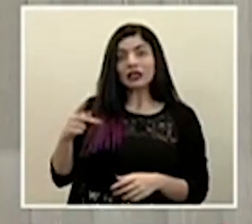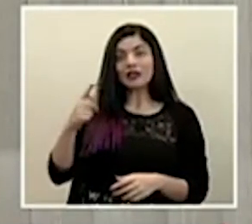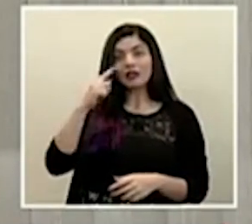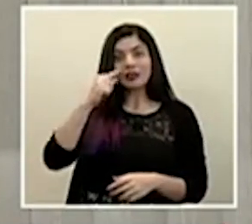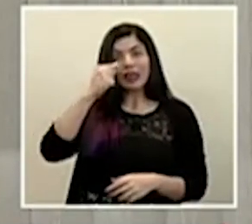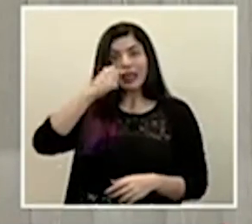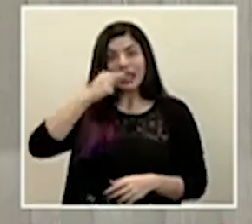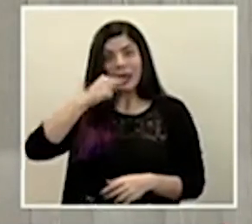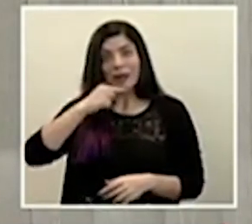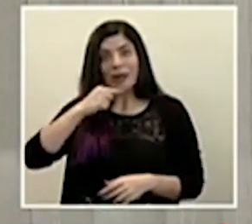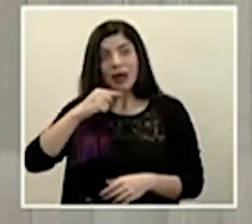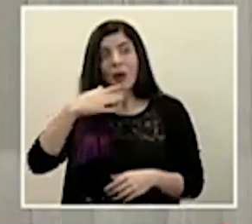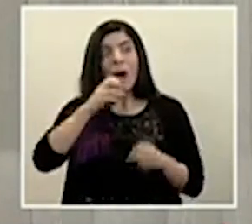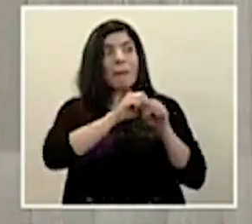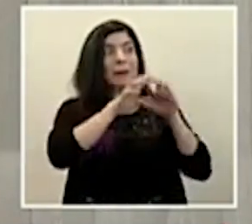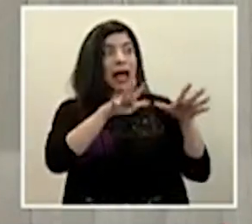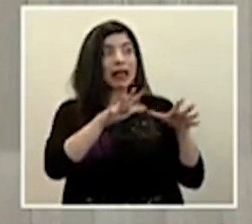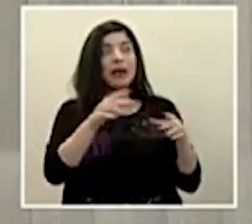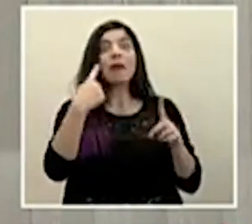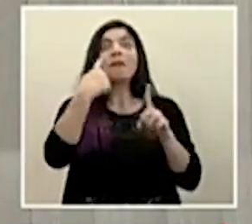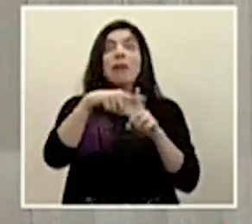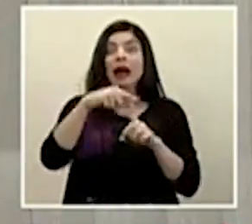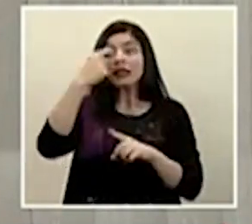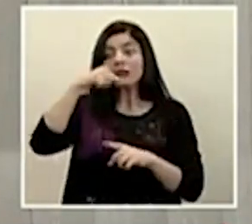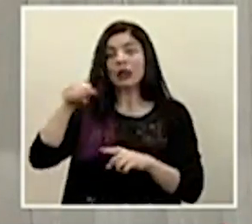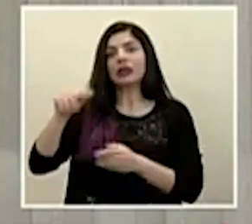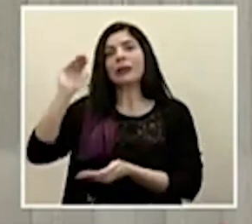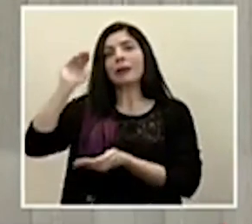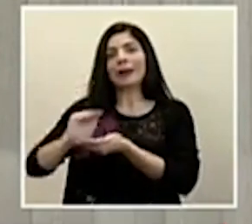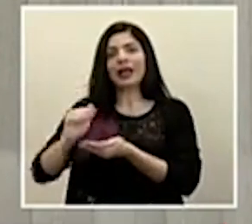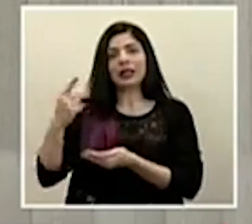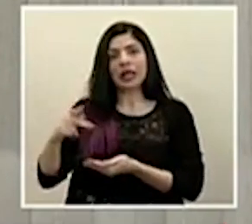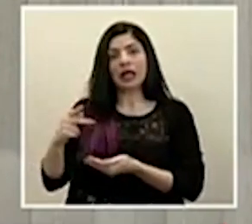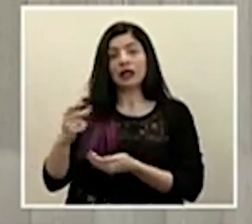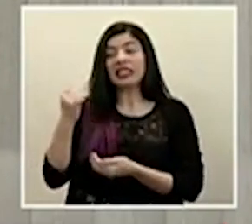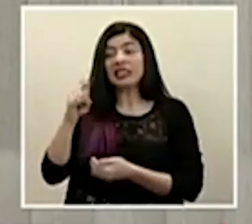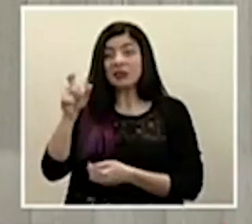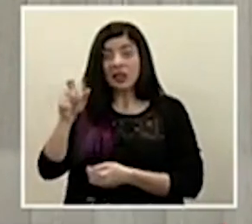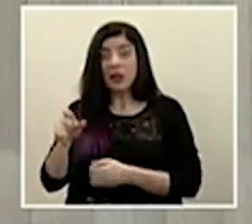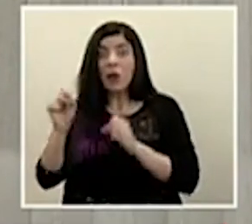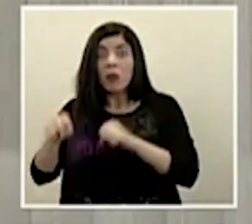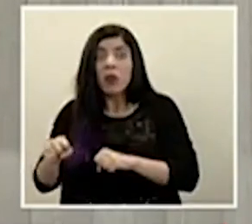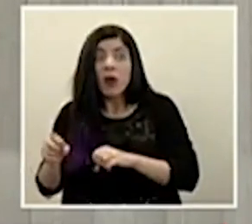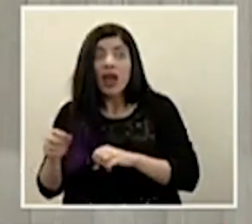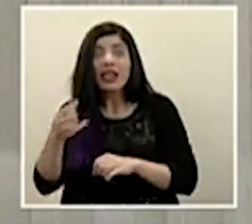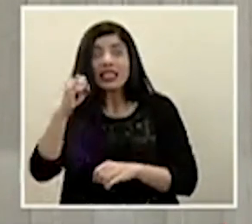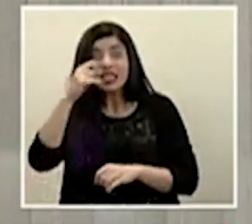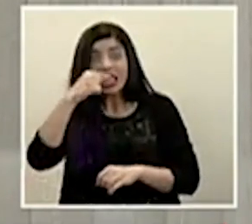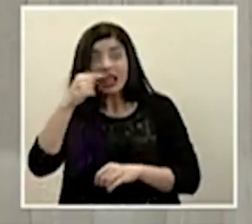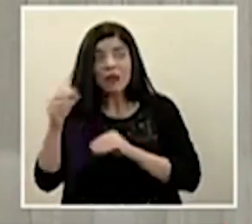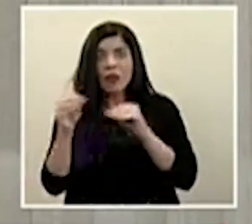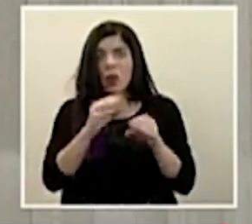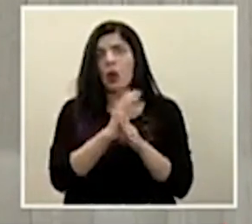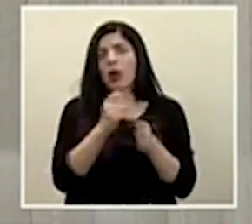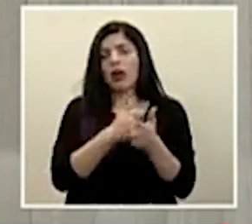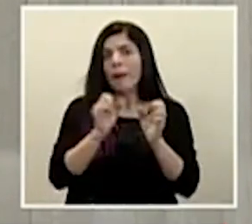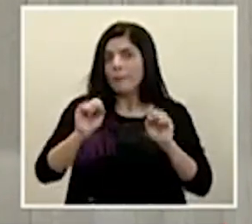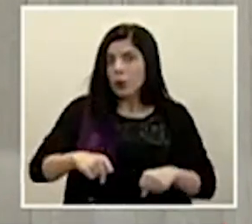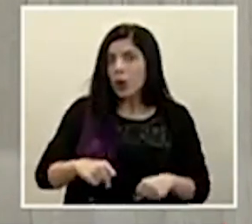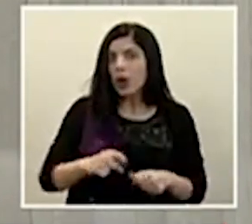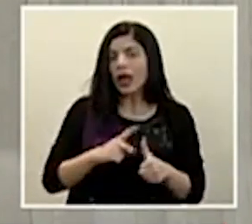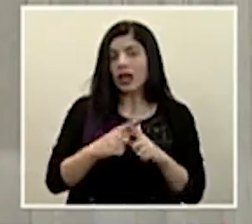influenza dentro de una pandemia. Personas pueden terminar en una UCI por una influenza, y queremos que